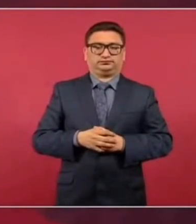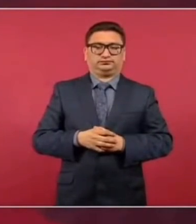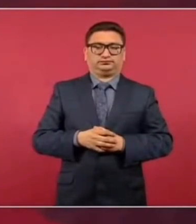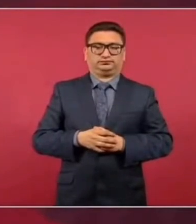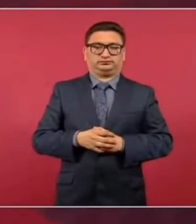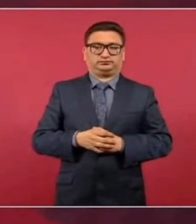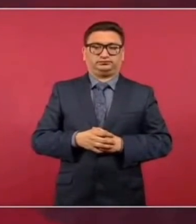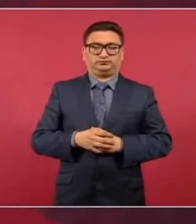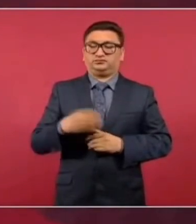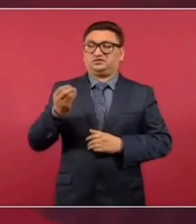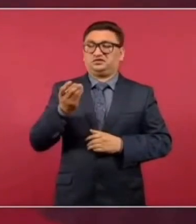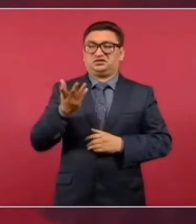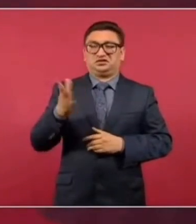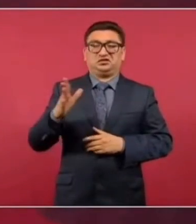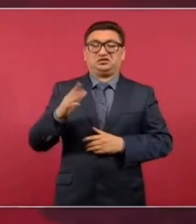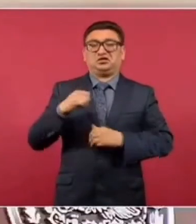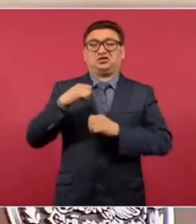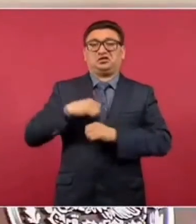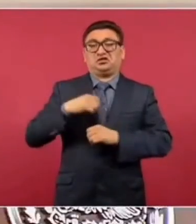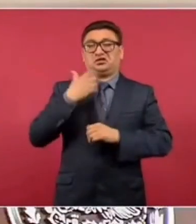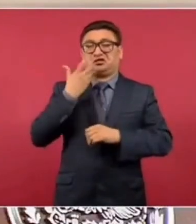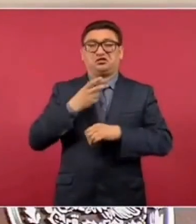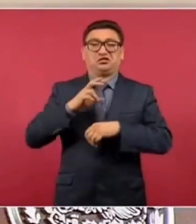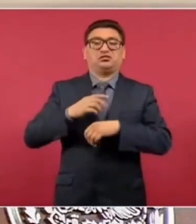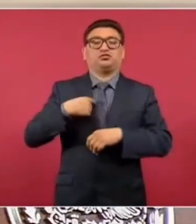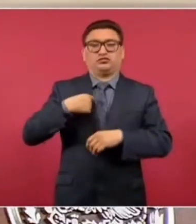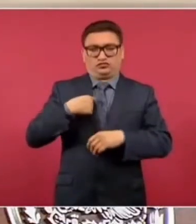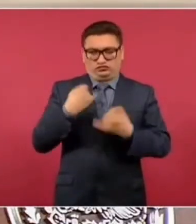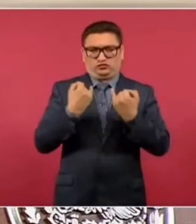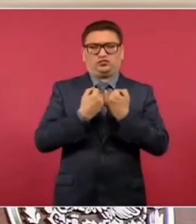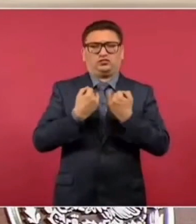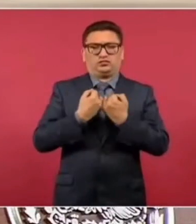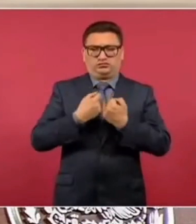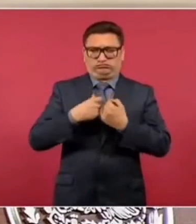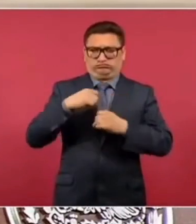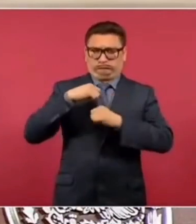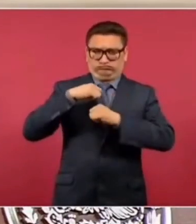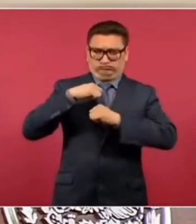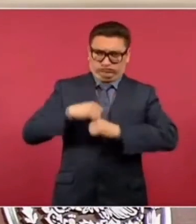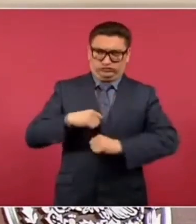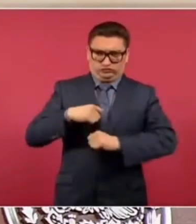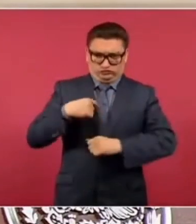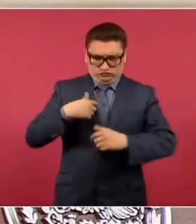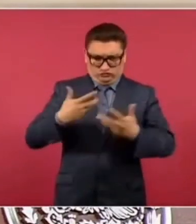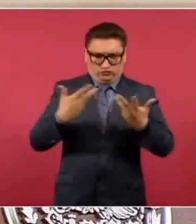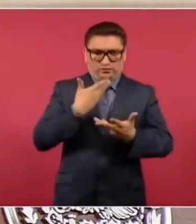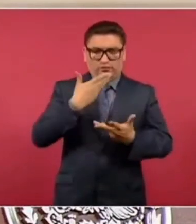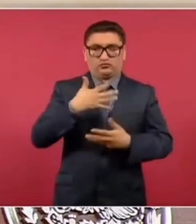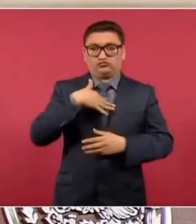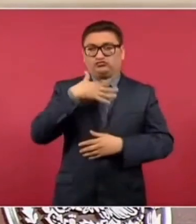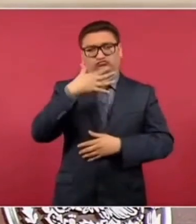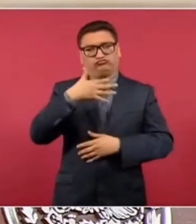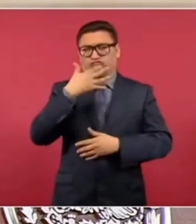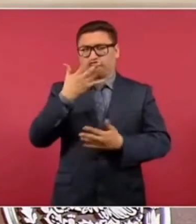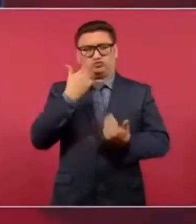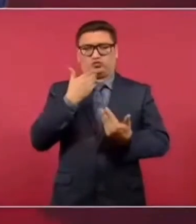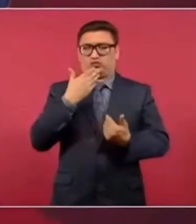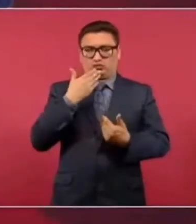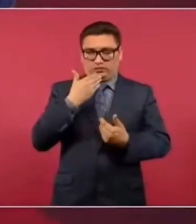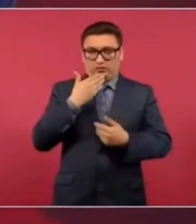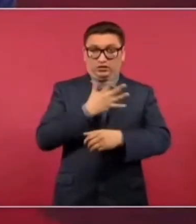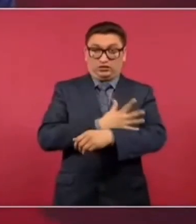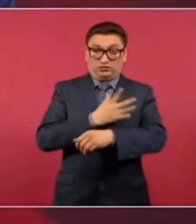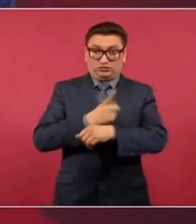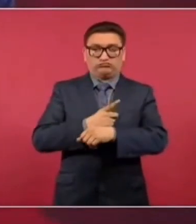achuchones, porque tengo autoridad moral. Si yo fuese un corrupto, un